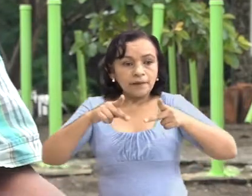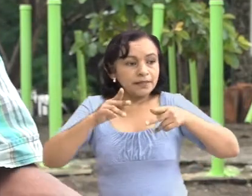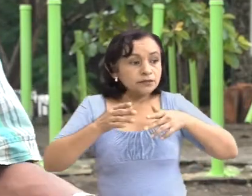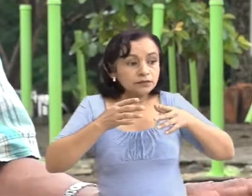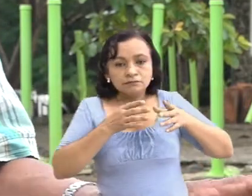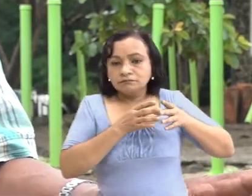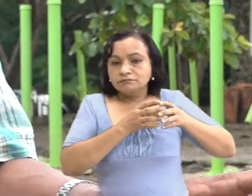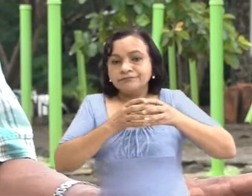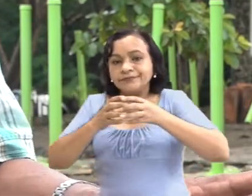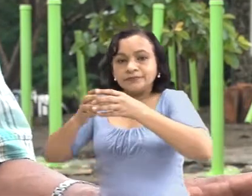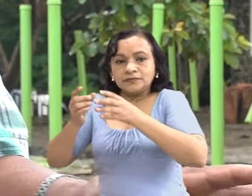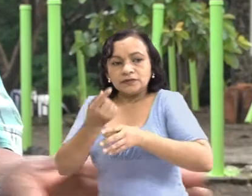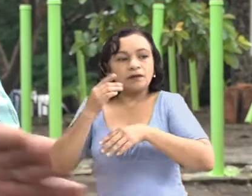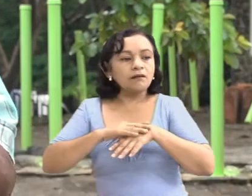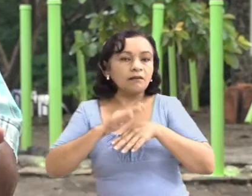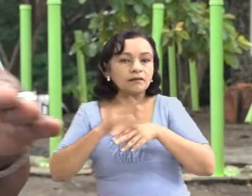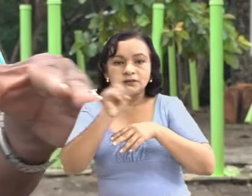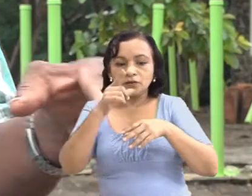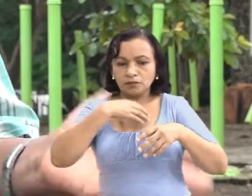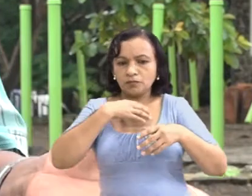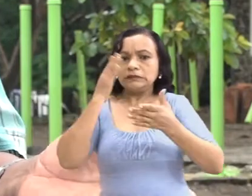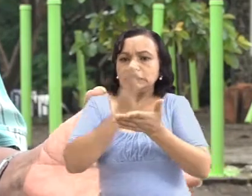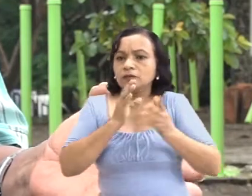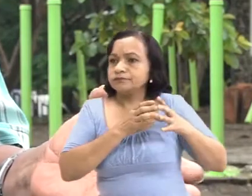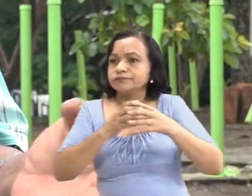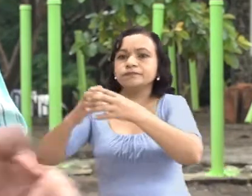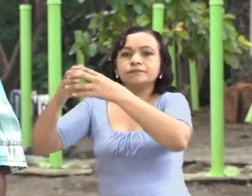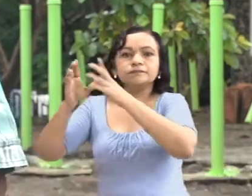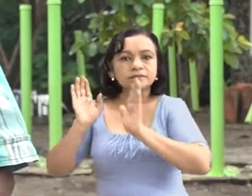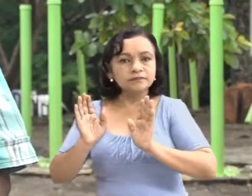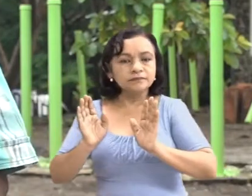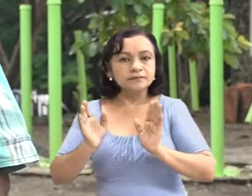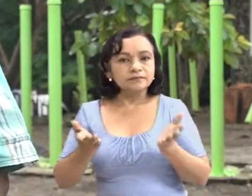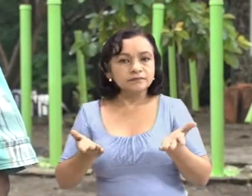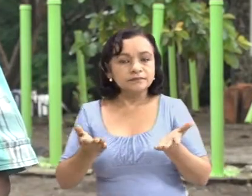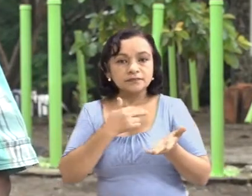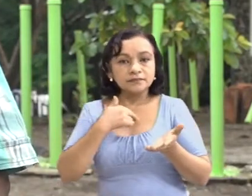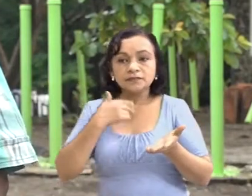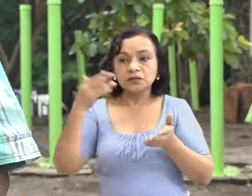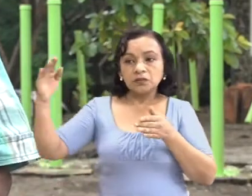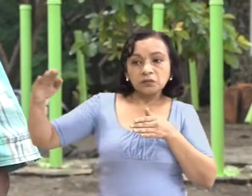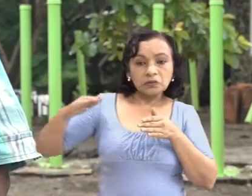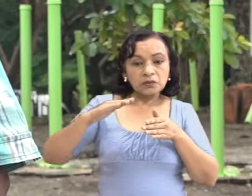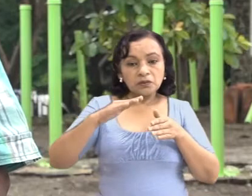busca evacuarse sola. Busca evacuarse sola. Buscan y si no,